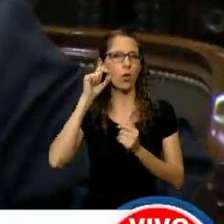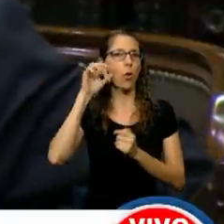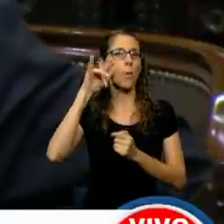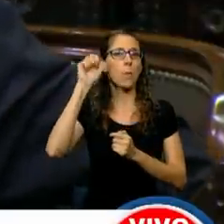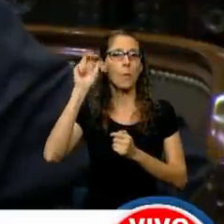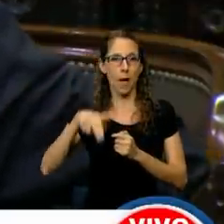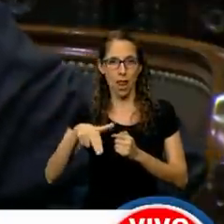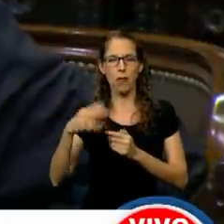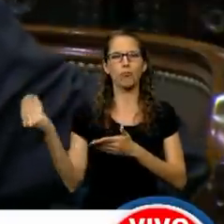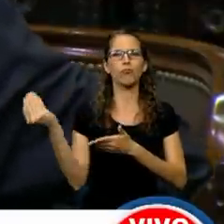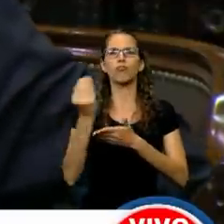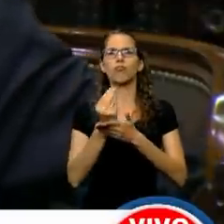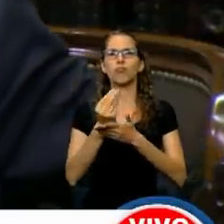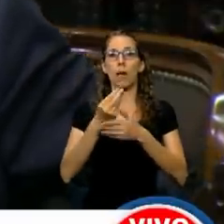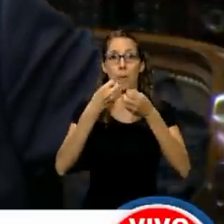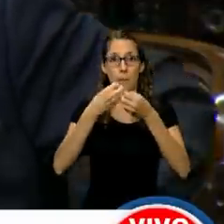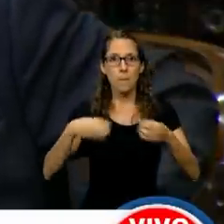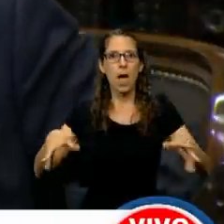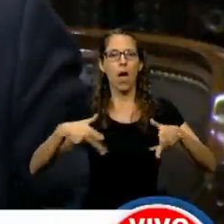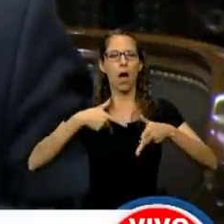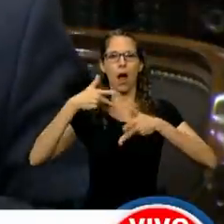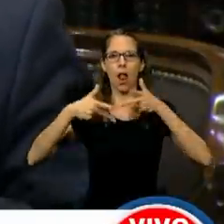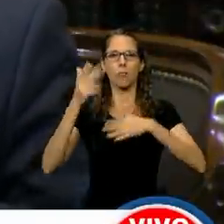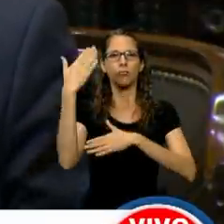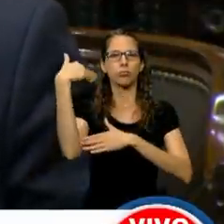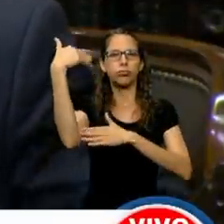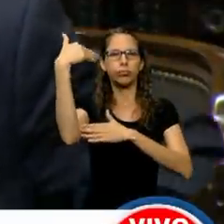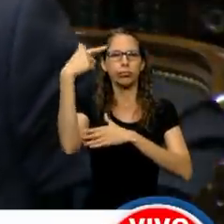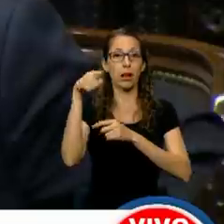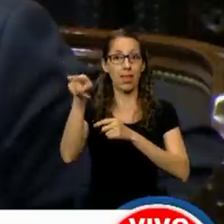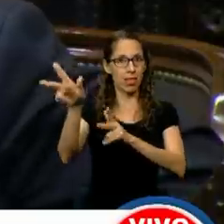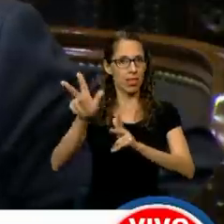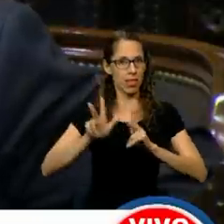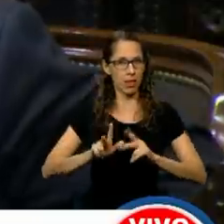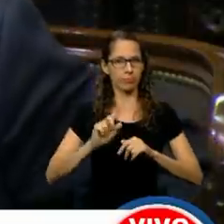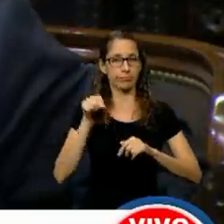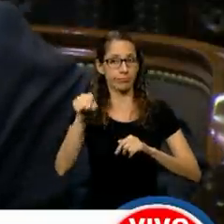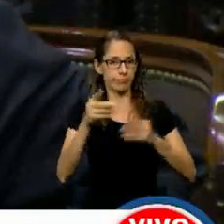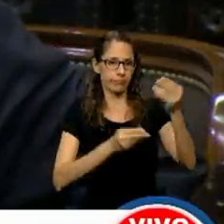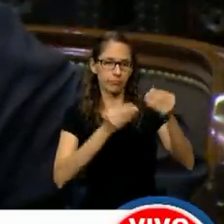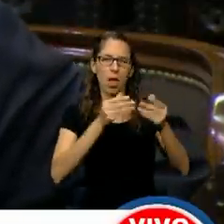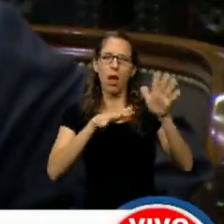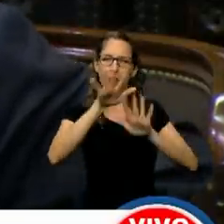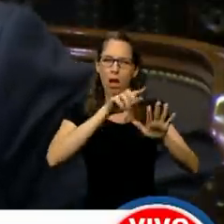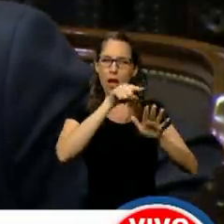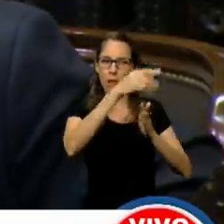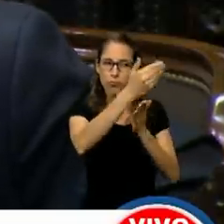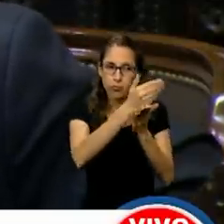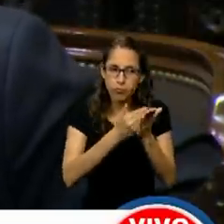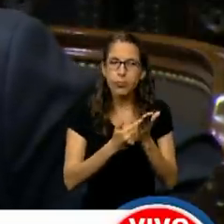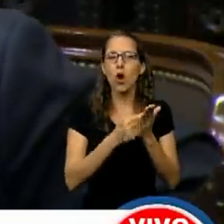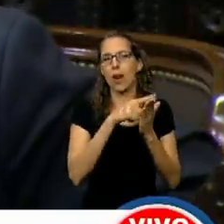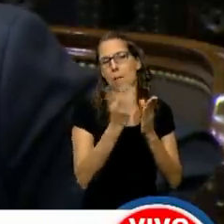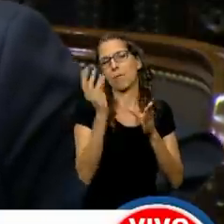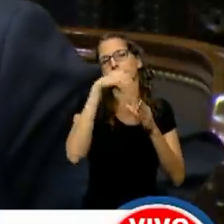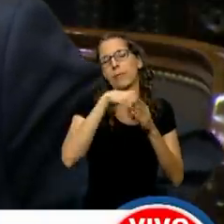al empezar su disertación nos dijo que el objetivo que se buscaba con el programa inserto en